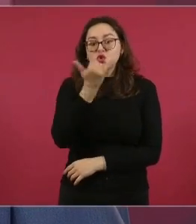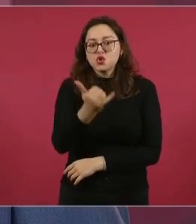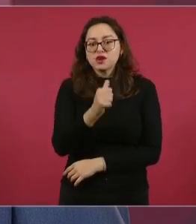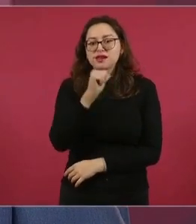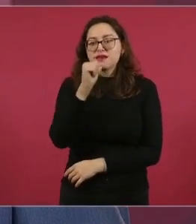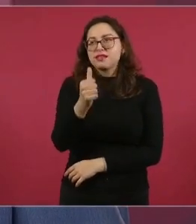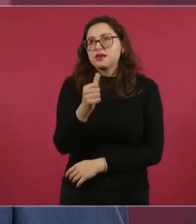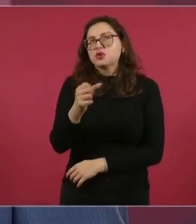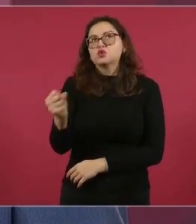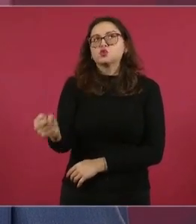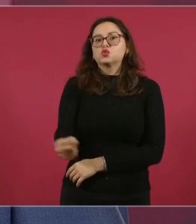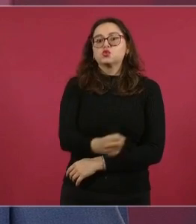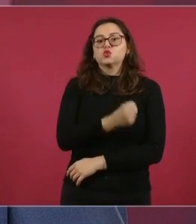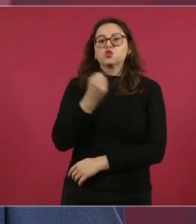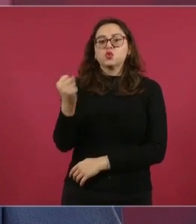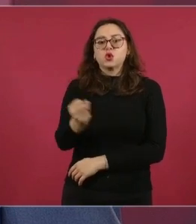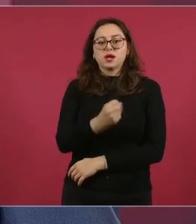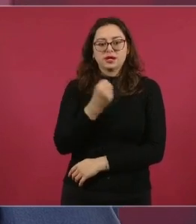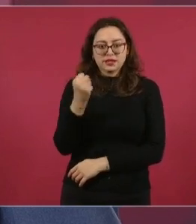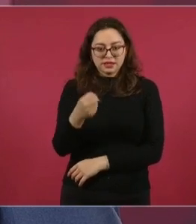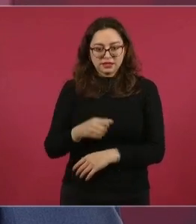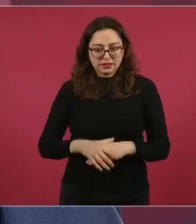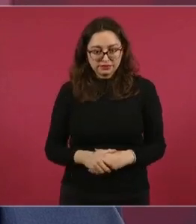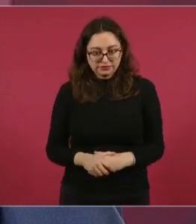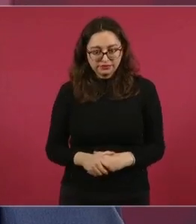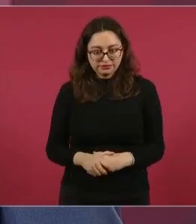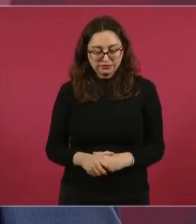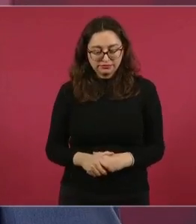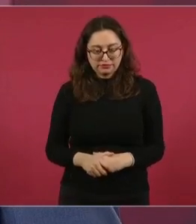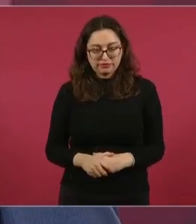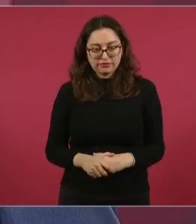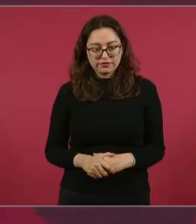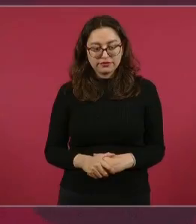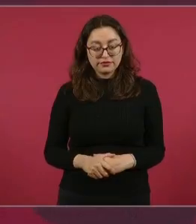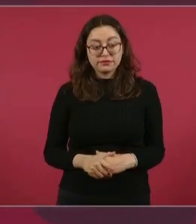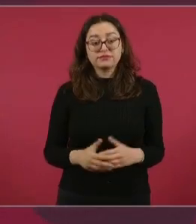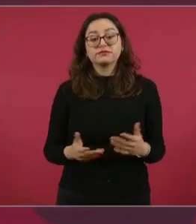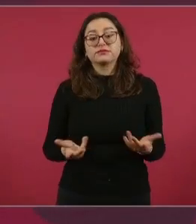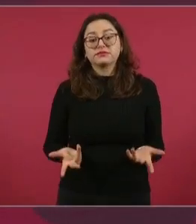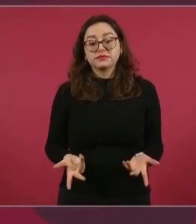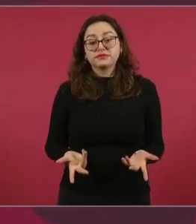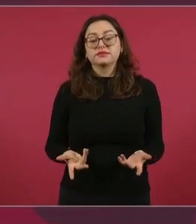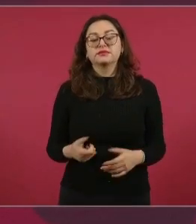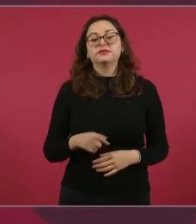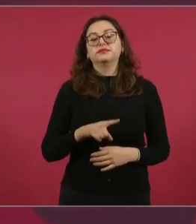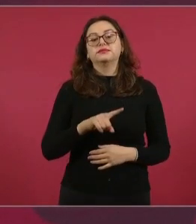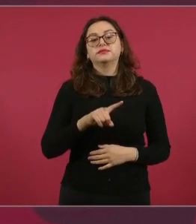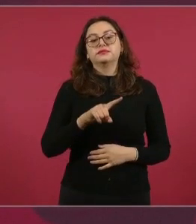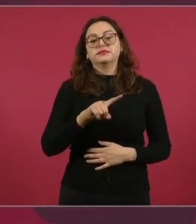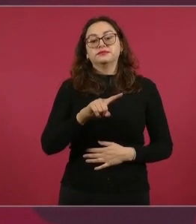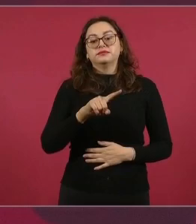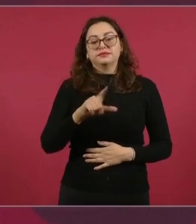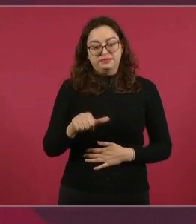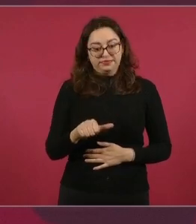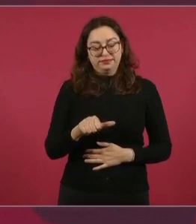afortunadamente. Entonces, cuando fui con el general secretario Cienfuegos,